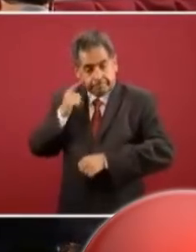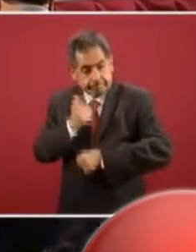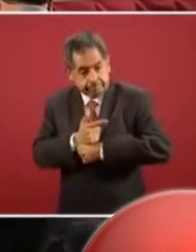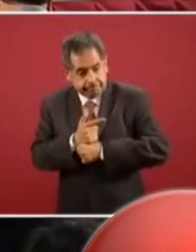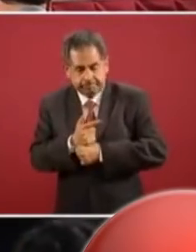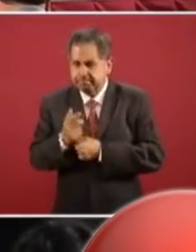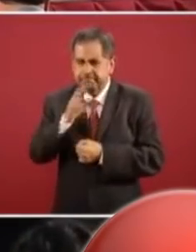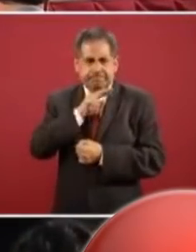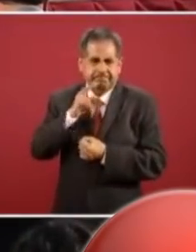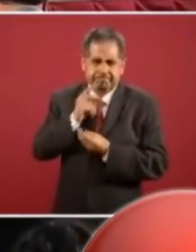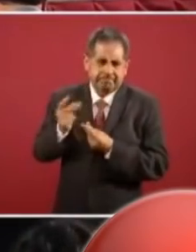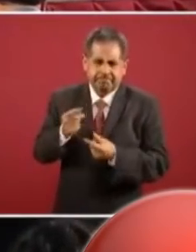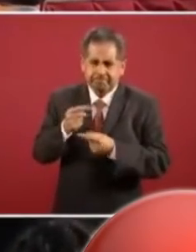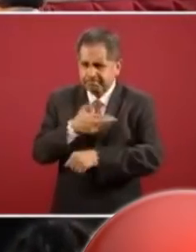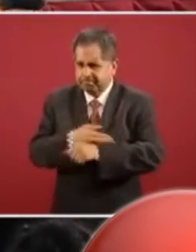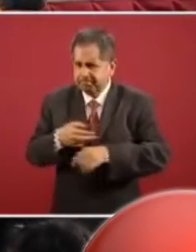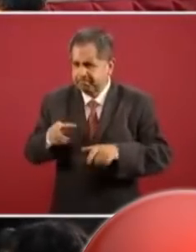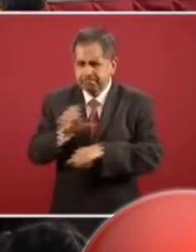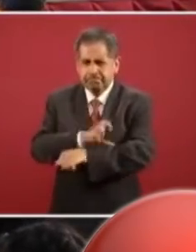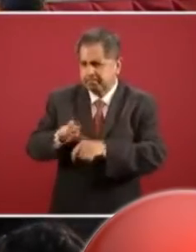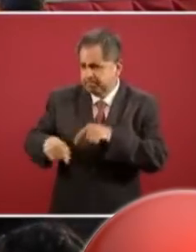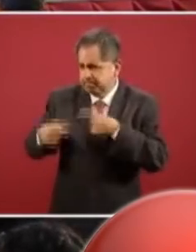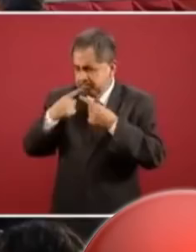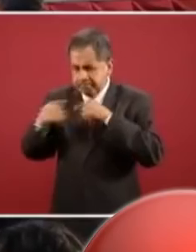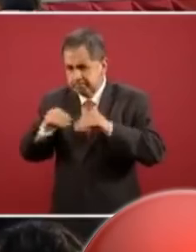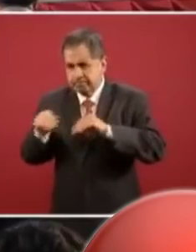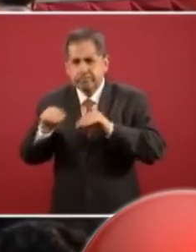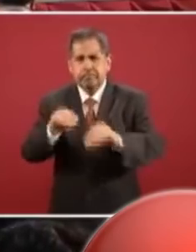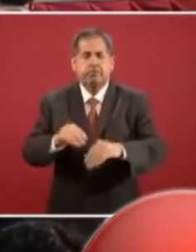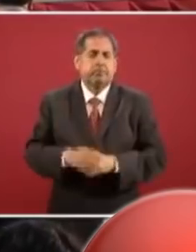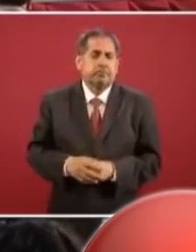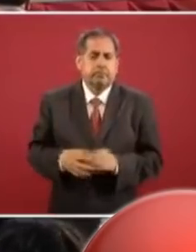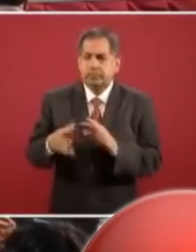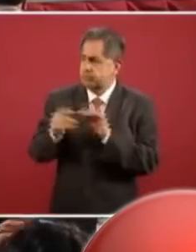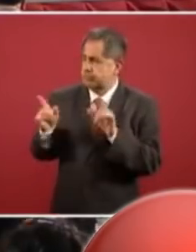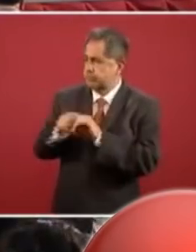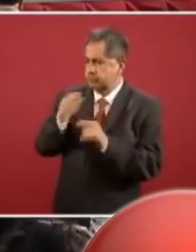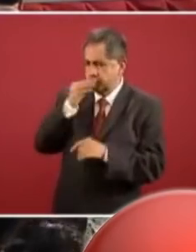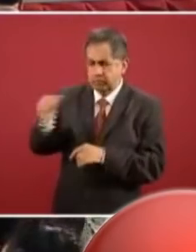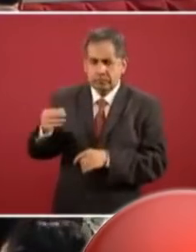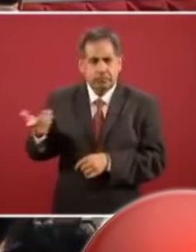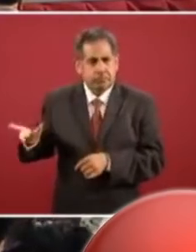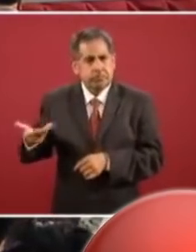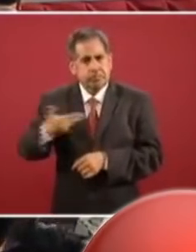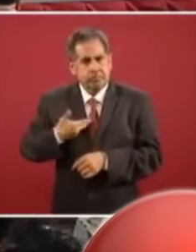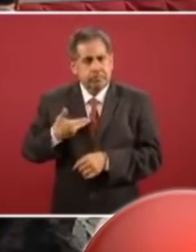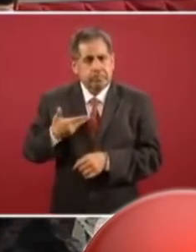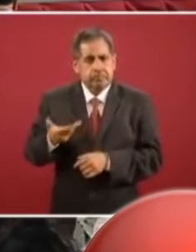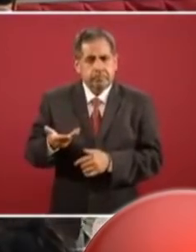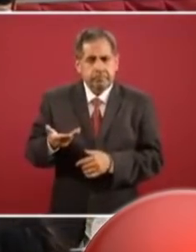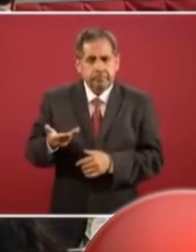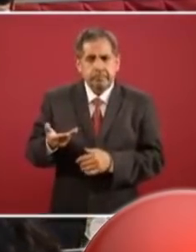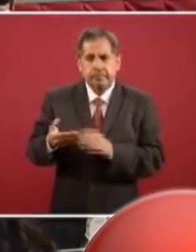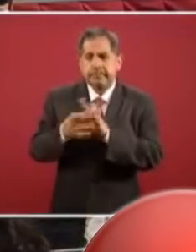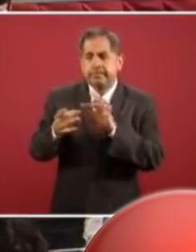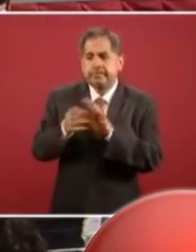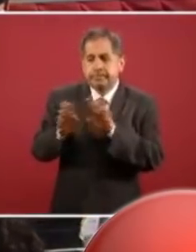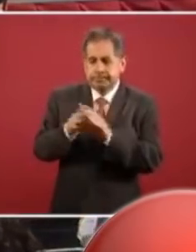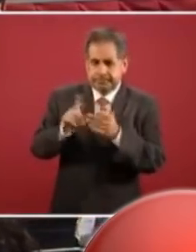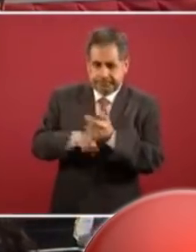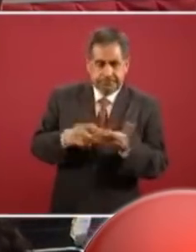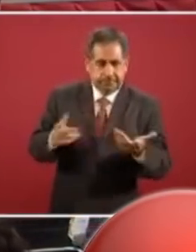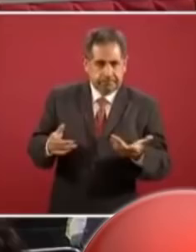mucha mayor coordinación. Y terminaría, presidente, con los datos que usted me ha solicitado acerca de